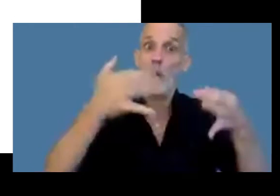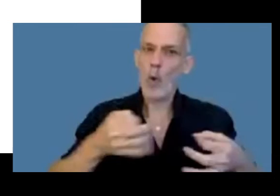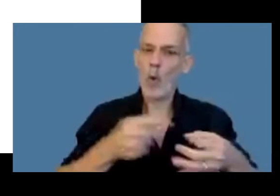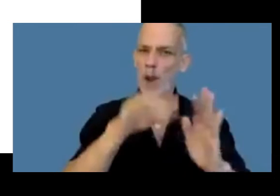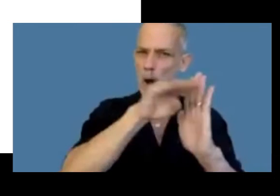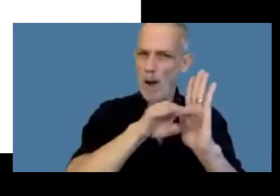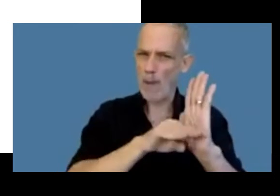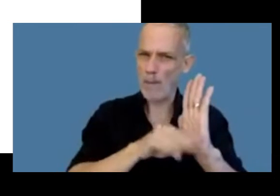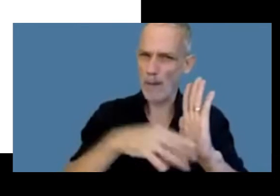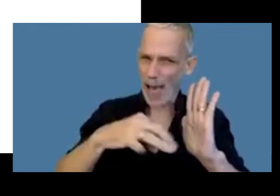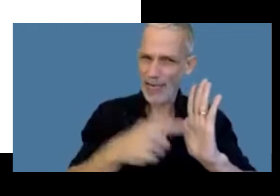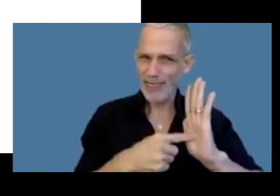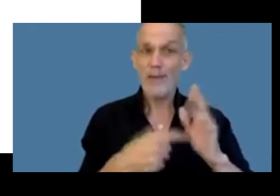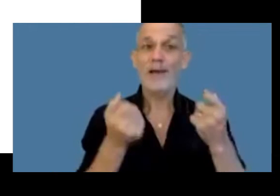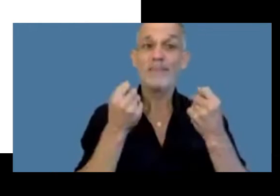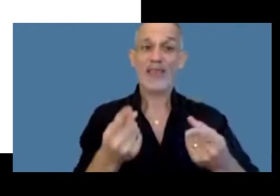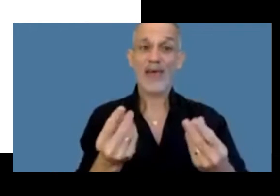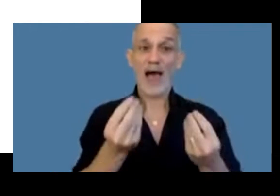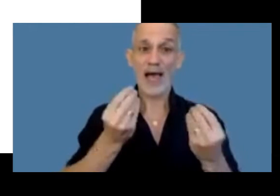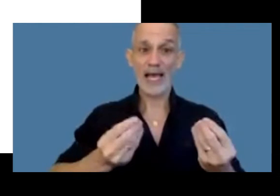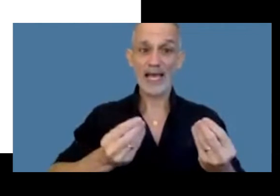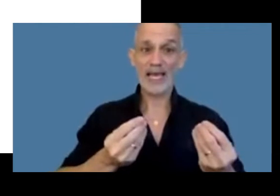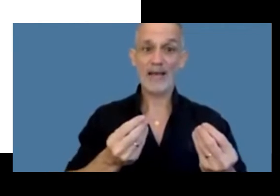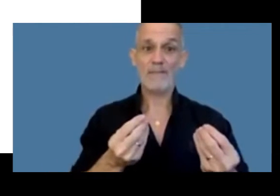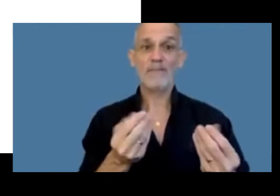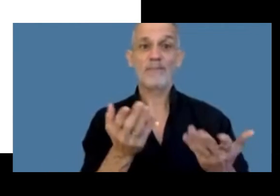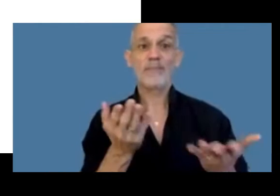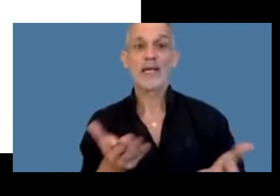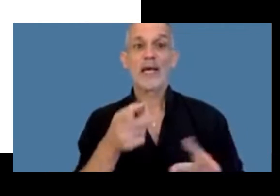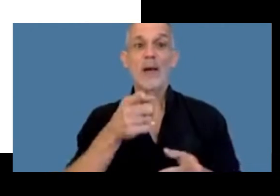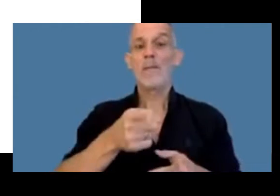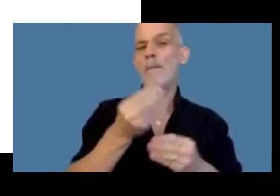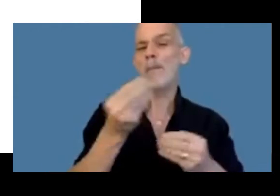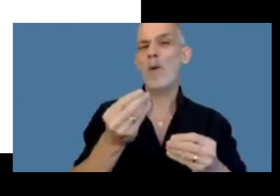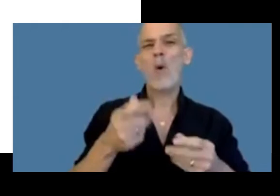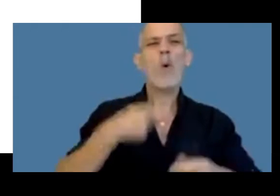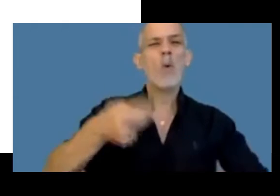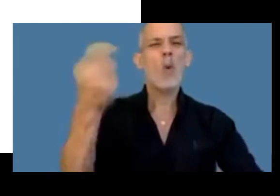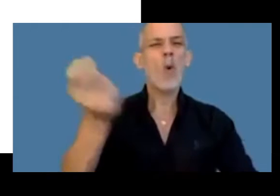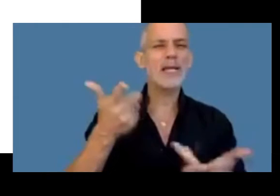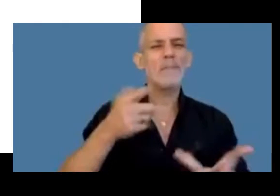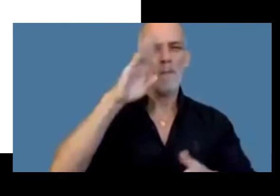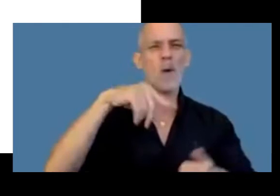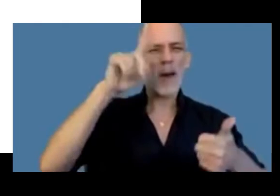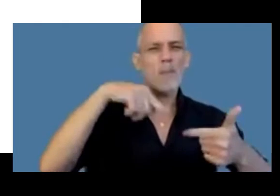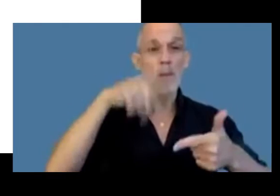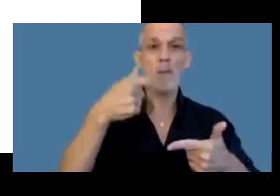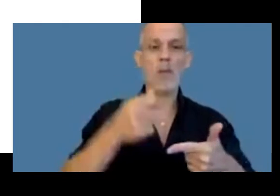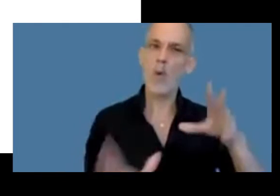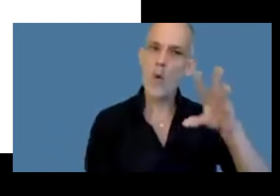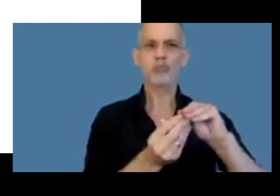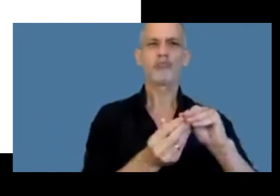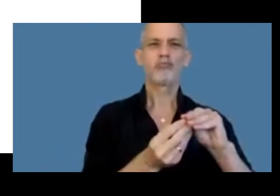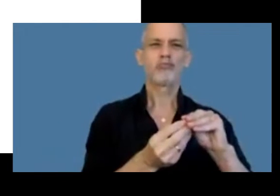formalidades, permite que pueda pagar una cuota mensual y unificar en esa cuota componente impositivo